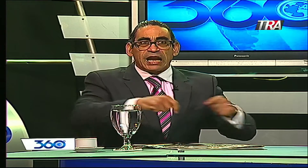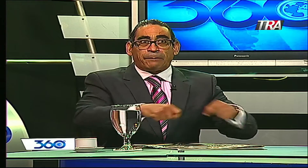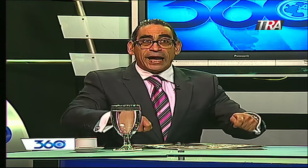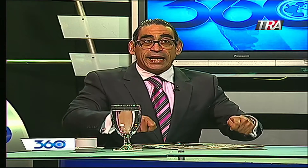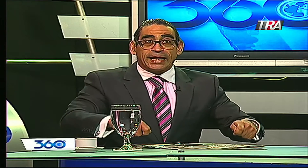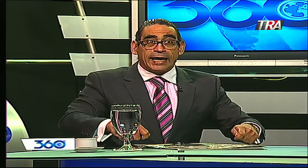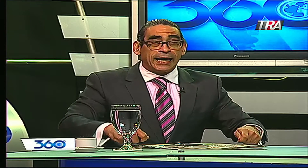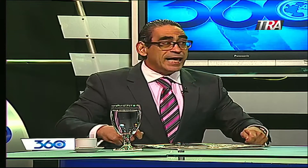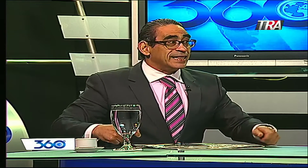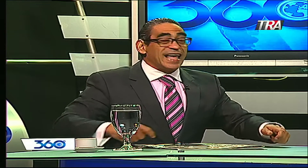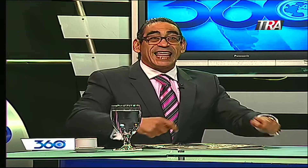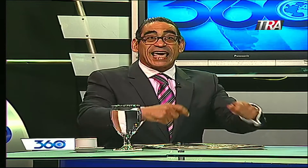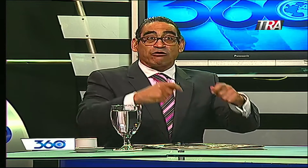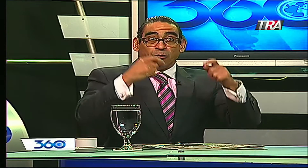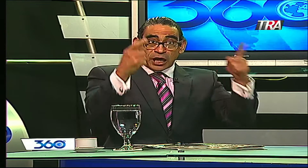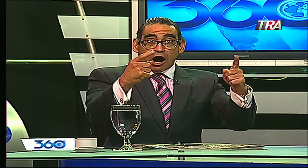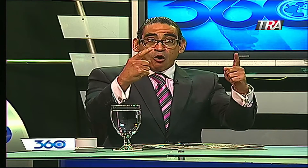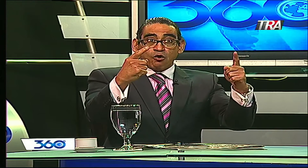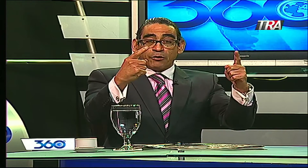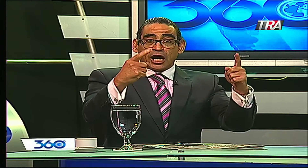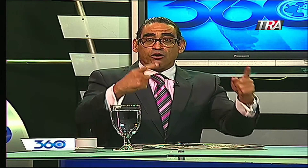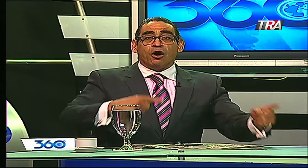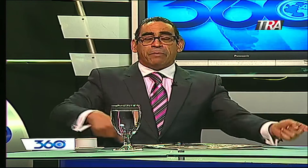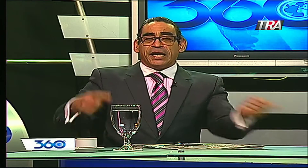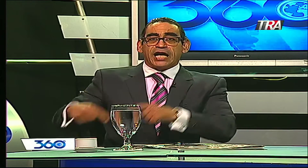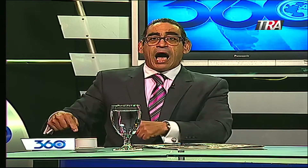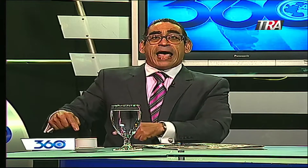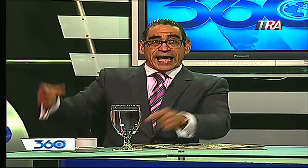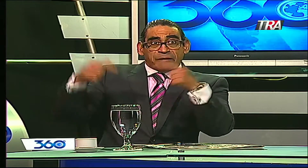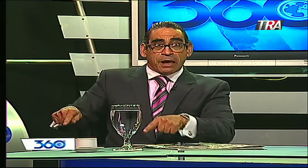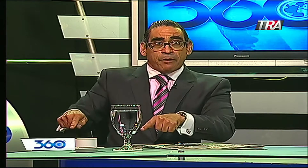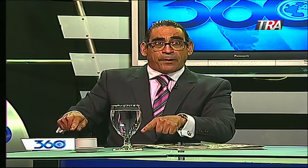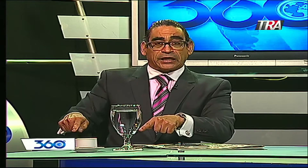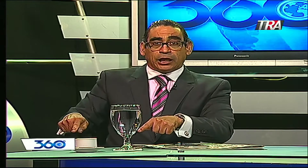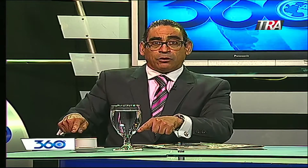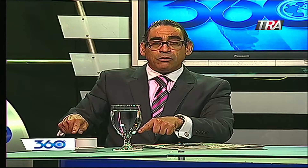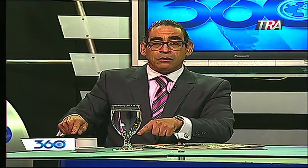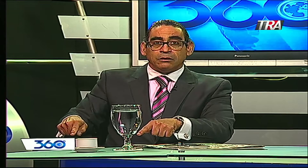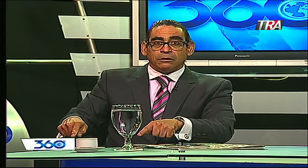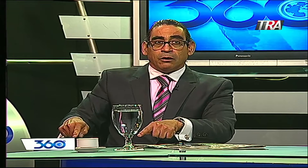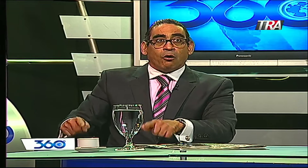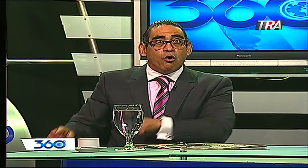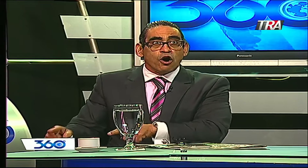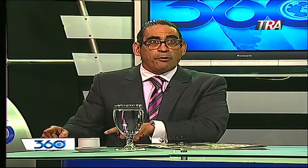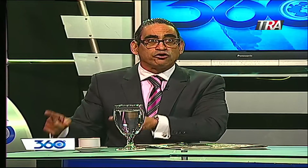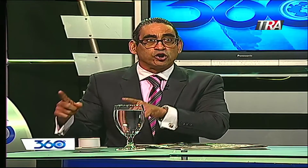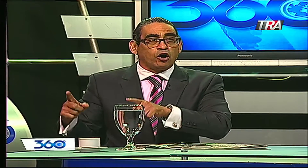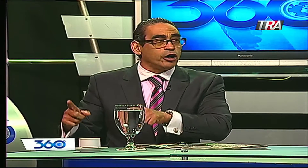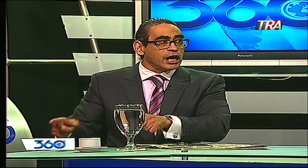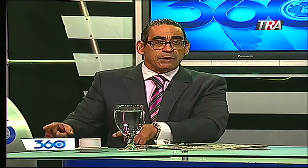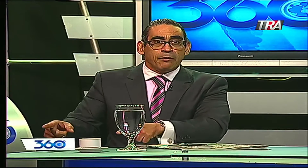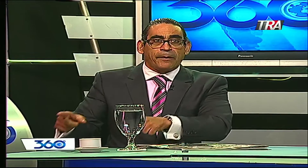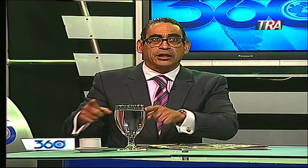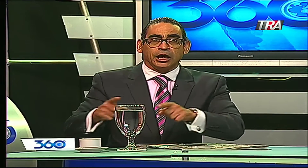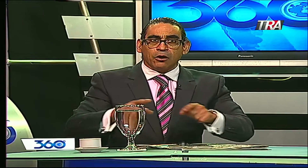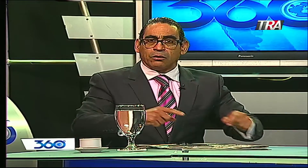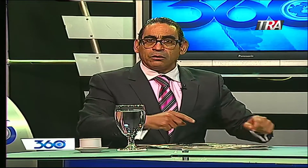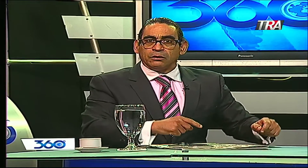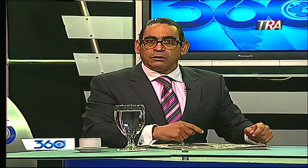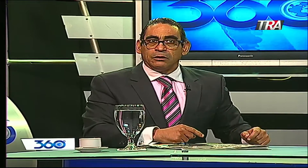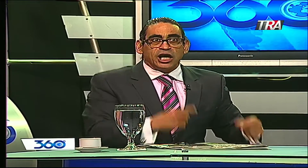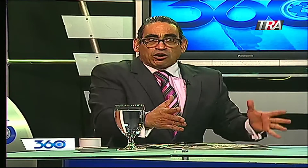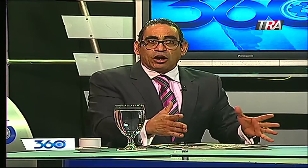Porque en el PRD, desde que asumía un gobierno, venía en el mismo partido, un opositor en el mismo